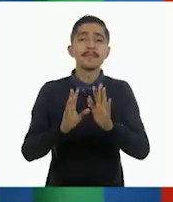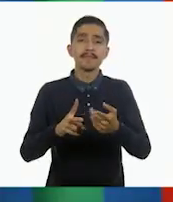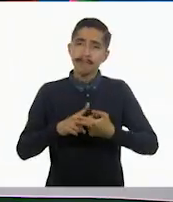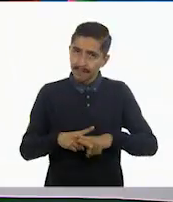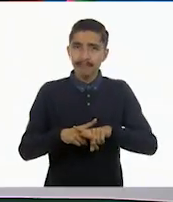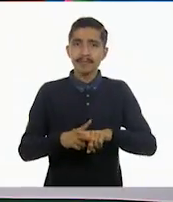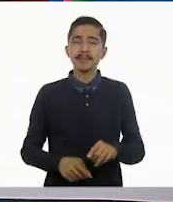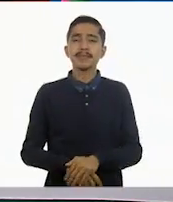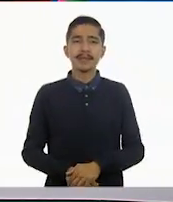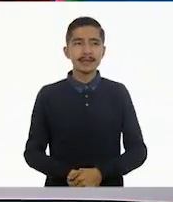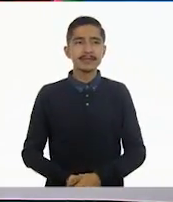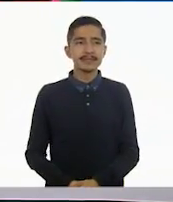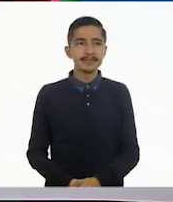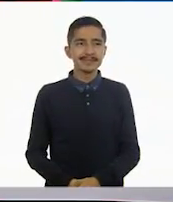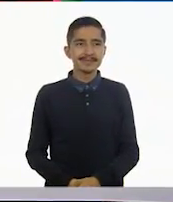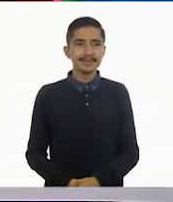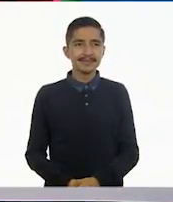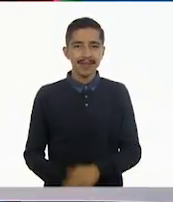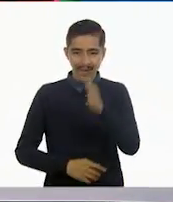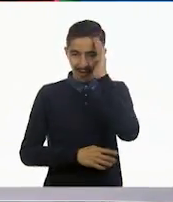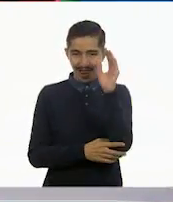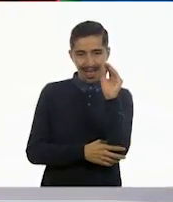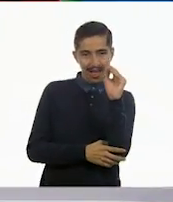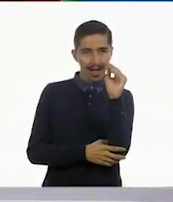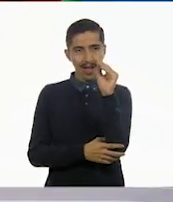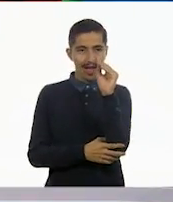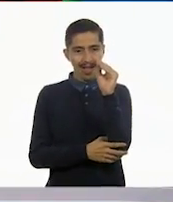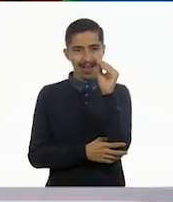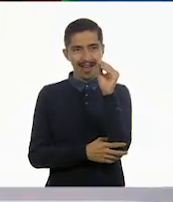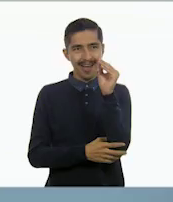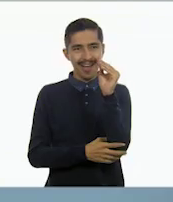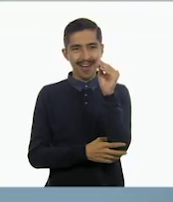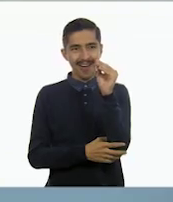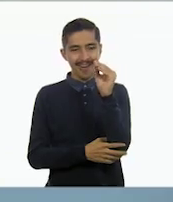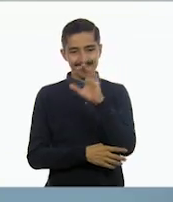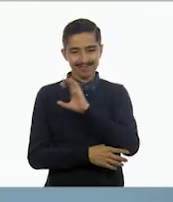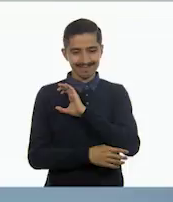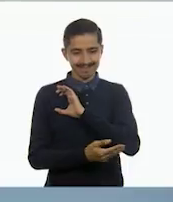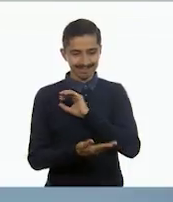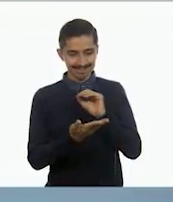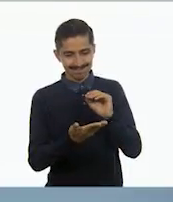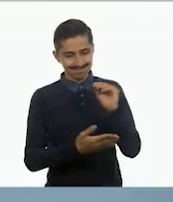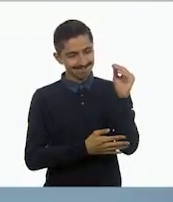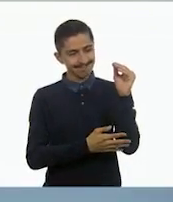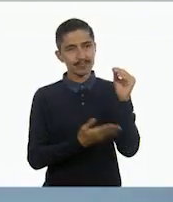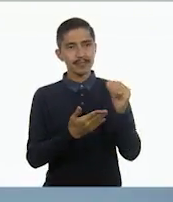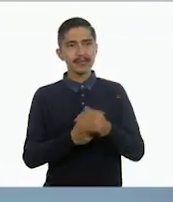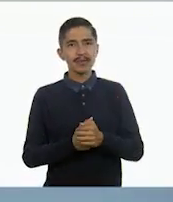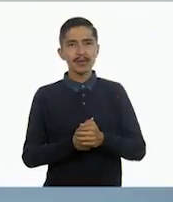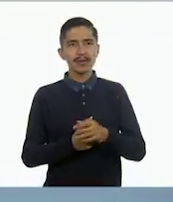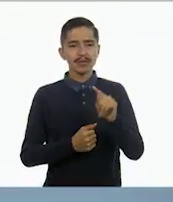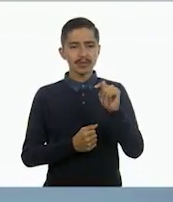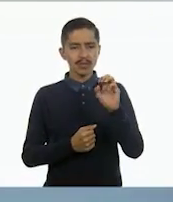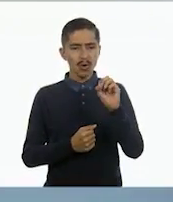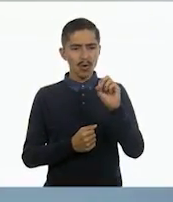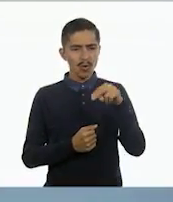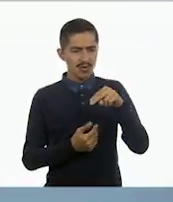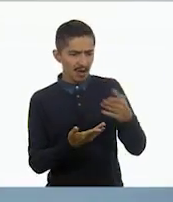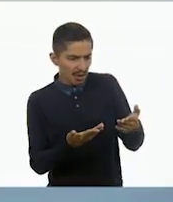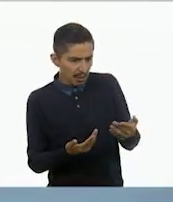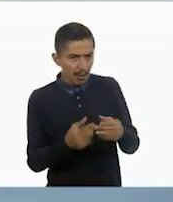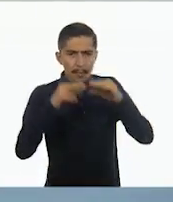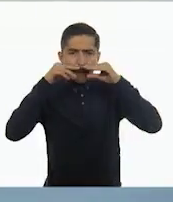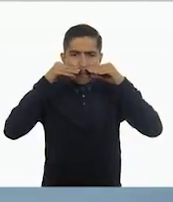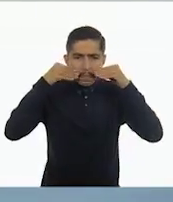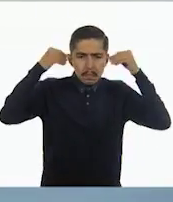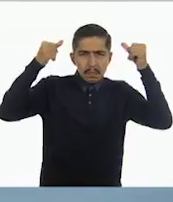comenzamos. Hola, hola, hola, ¡hua! Hola, caray, queridos. Oye, Tony, ¿a ti qué te pasó? ¿Qué es ese